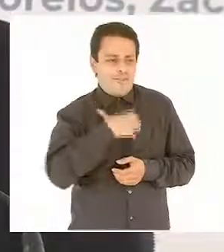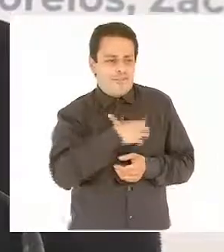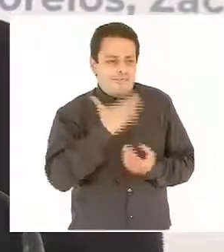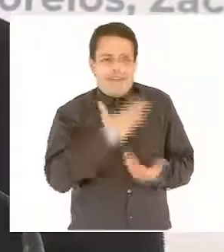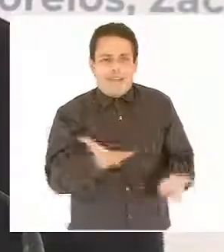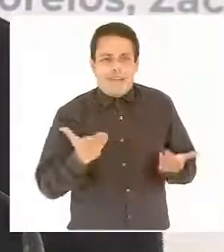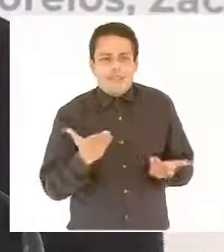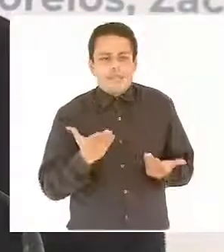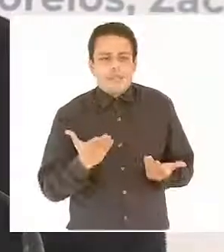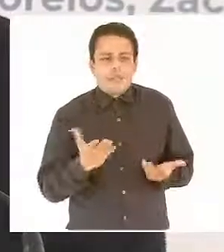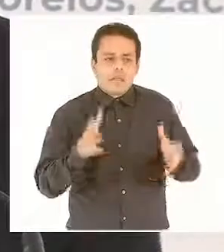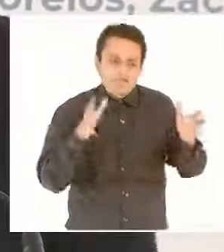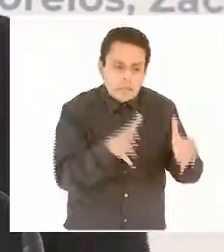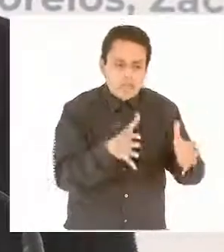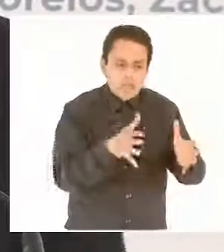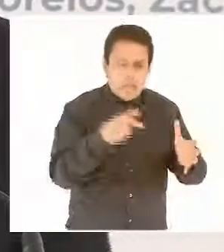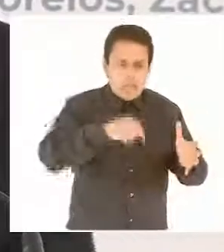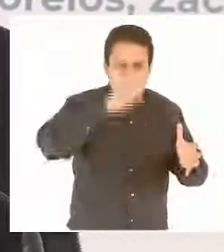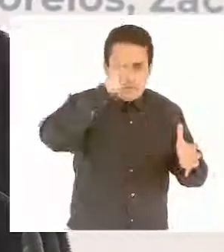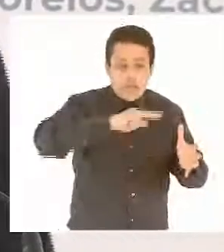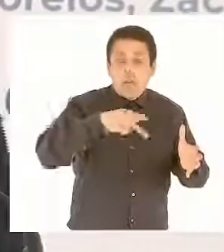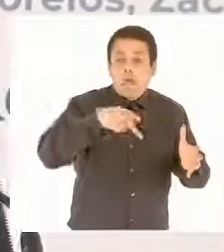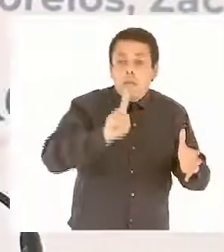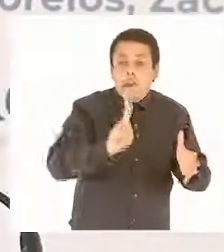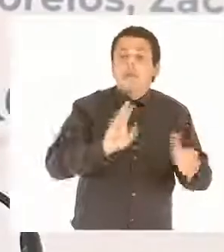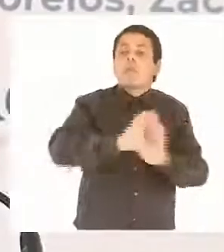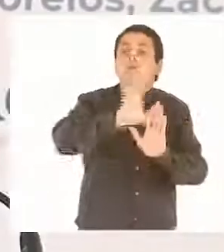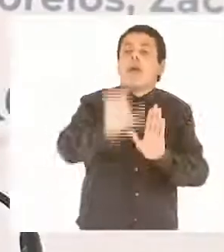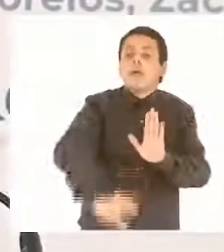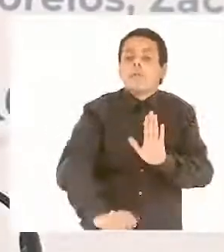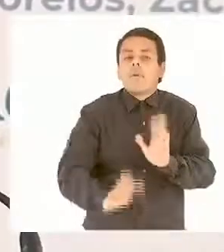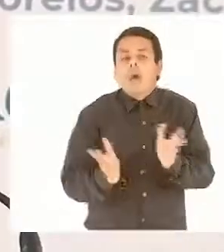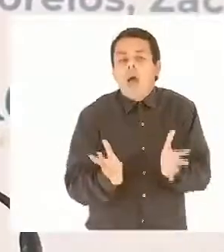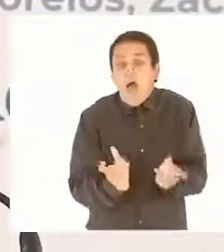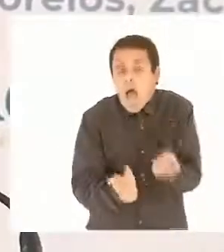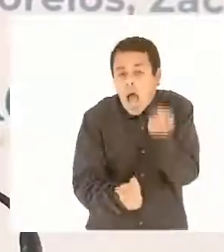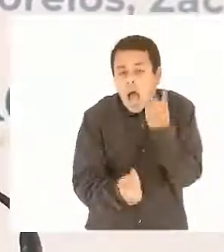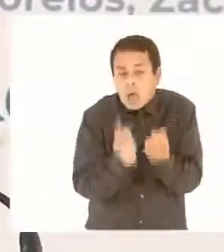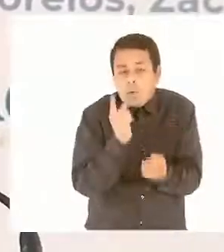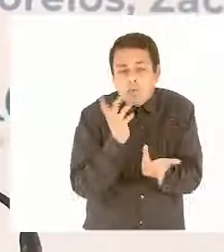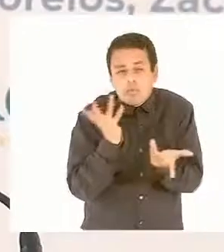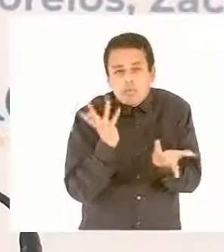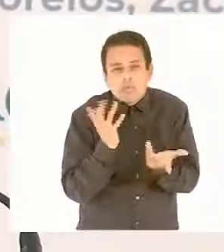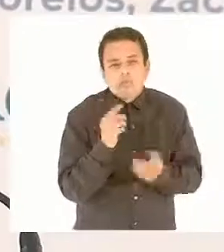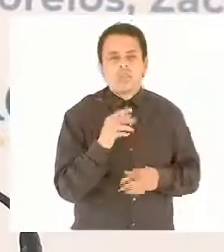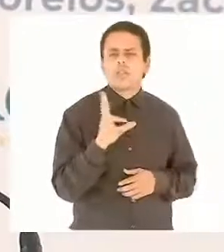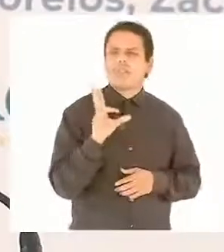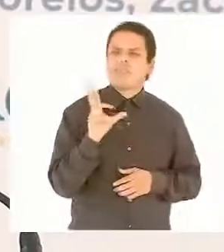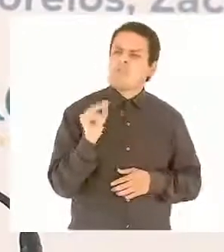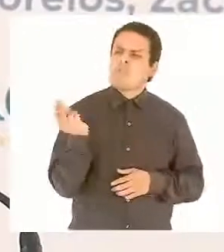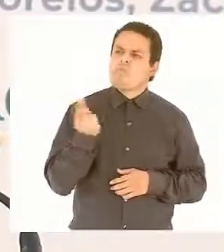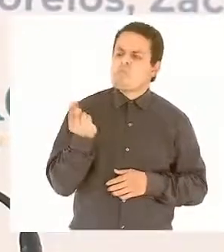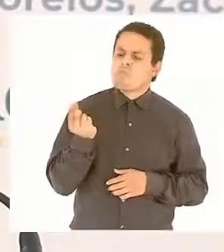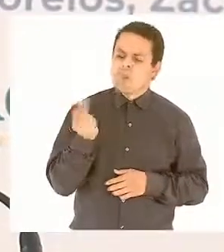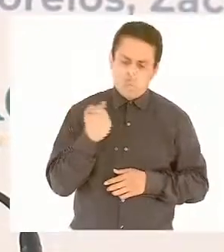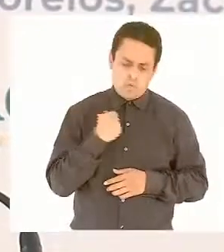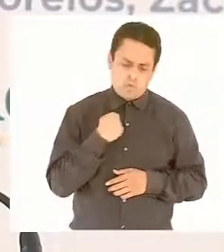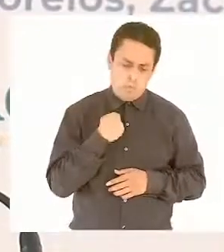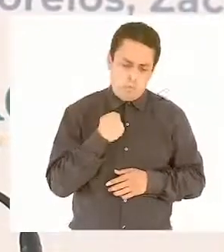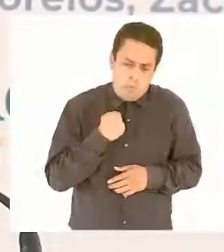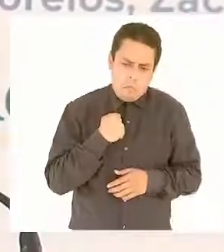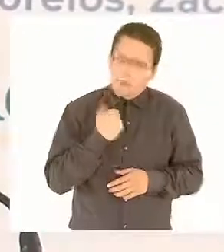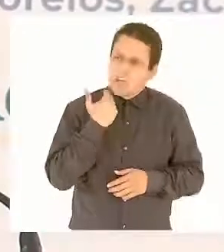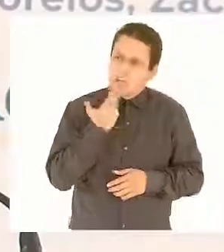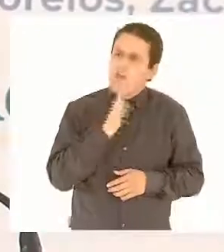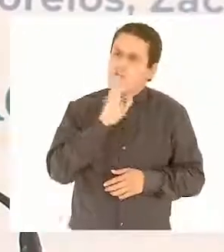Pero si hay quienes quieran, no por necesidad, sino para